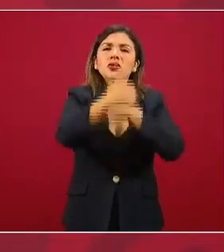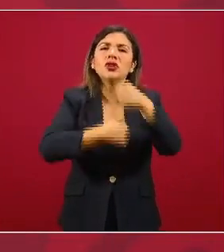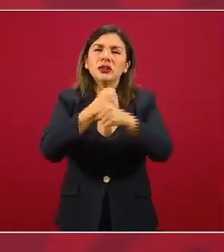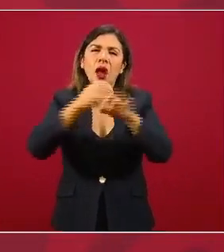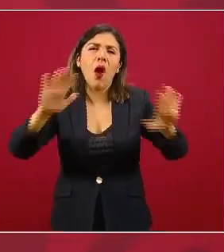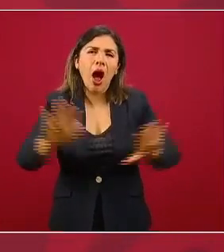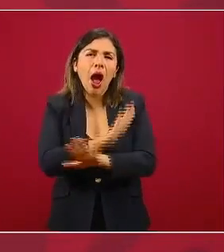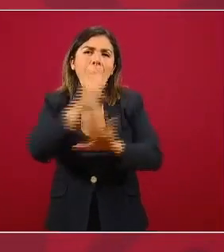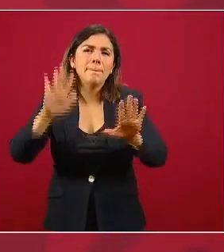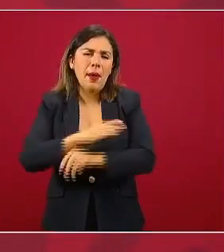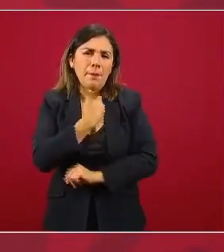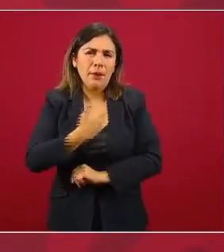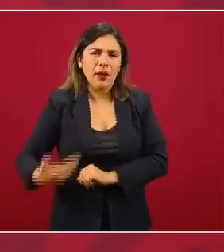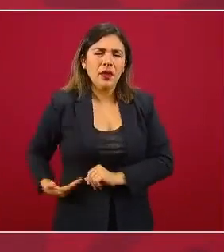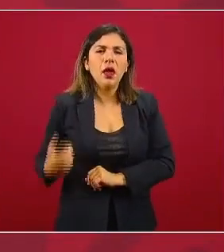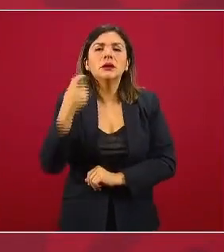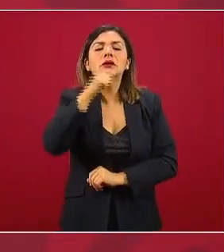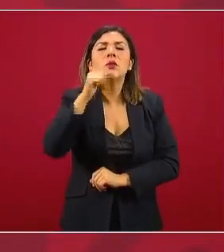había una empresa